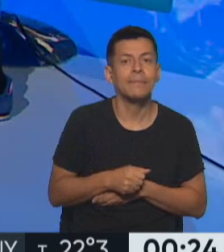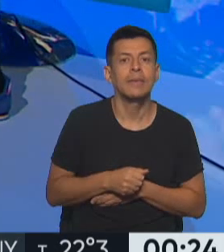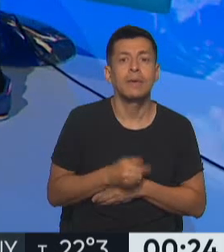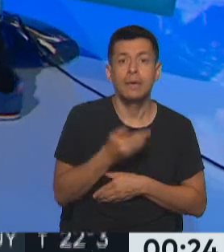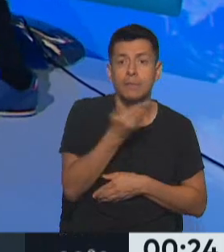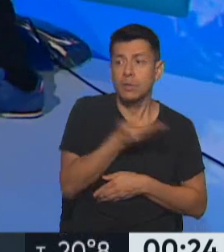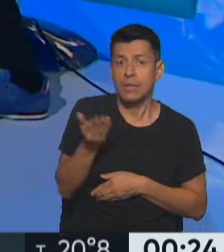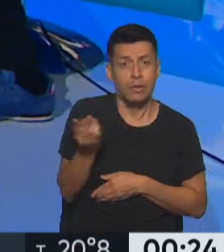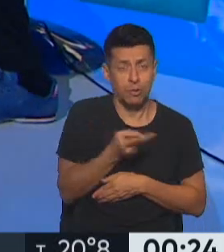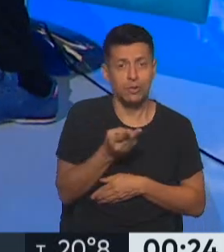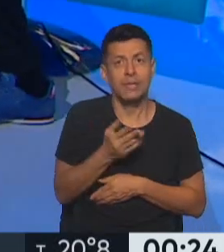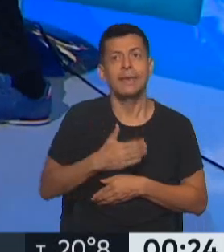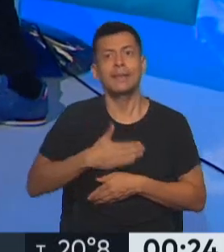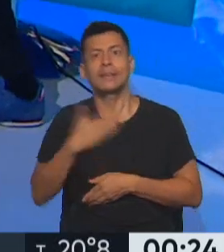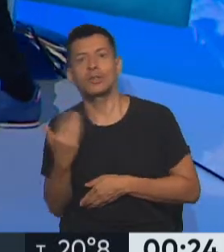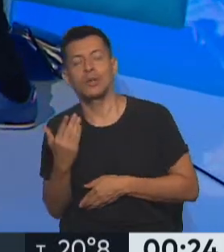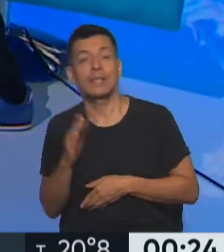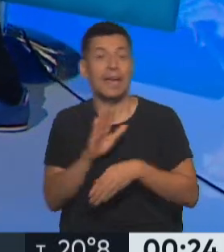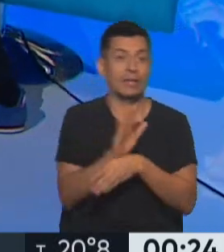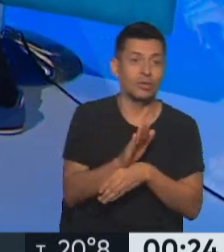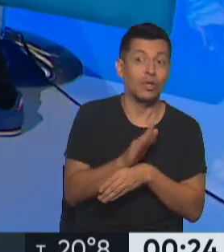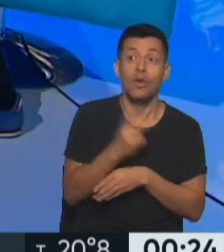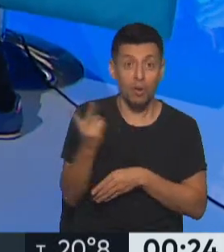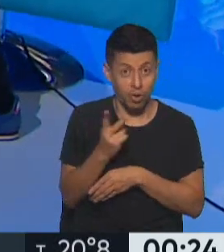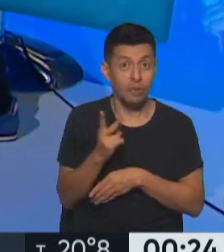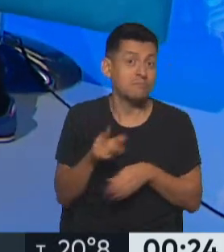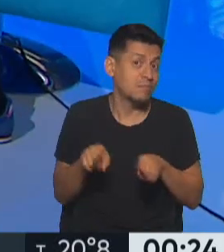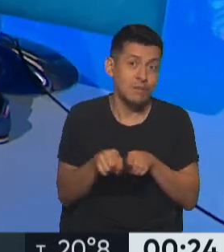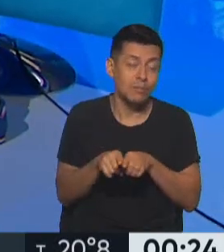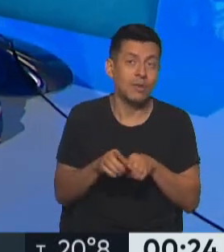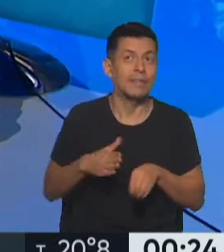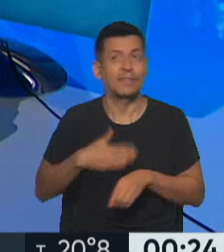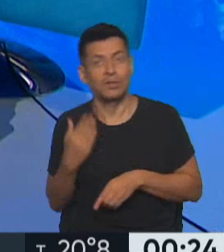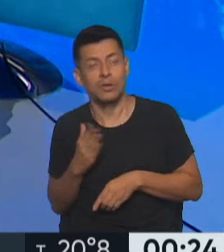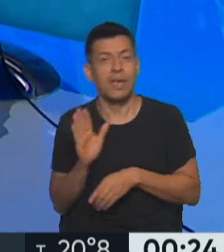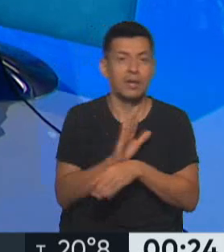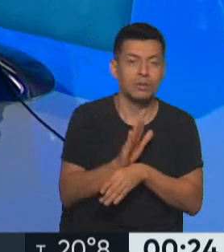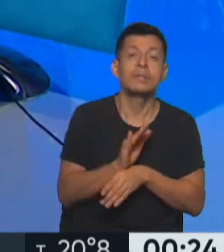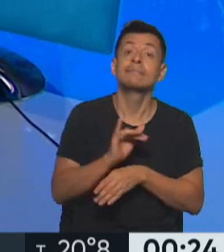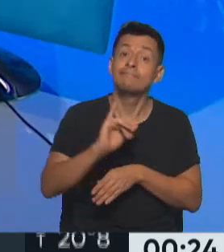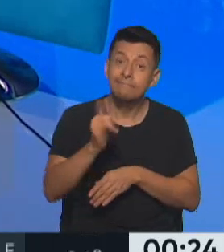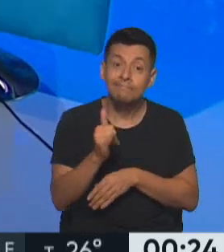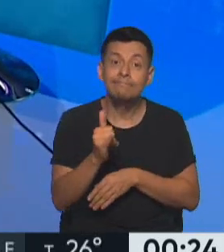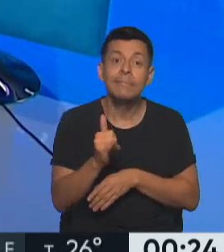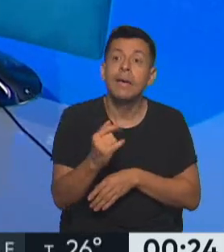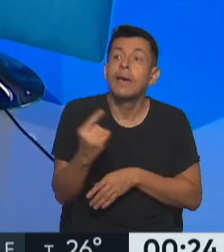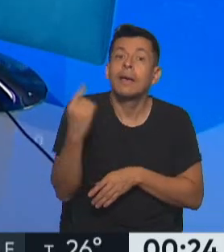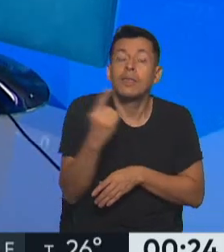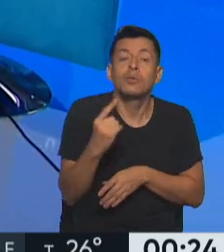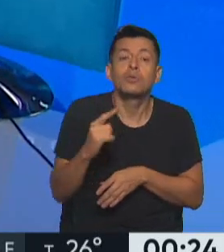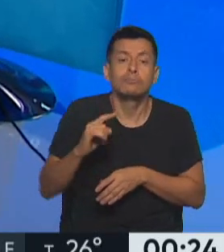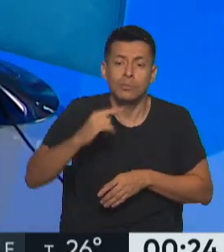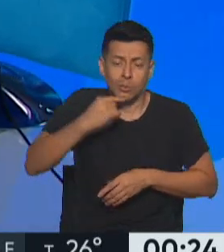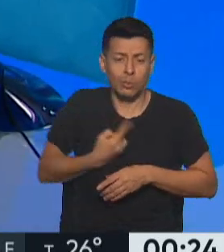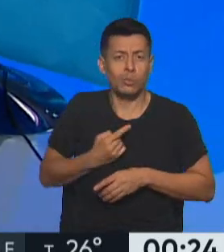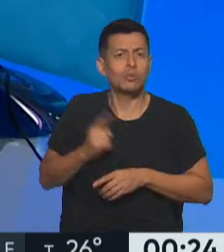personas, directores y actores. En el caso, los dos hacen dirección. Bueno, también por eso hay como toda una autogestión en la situación, ¿no?